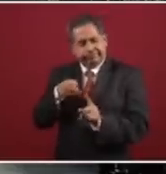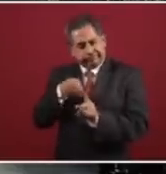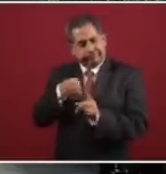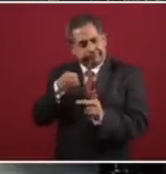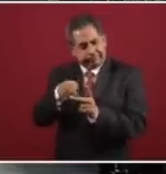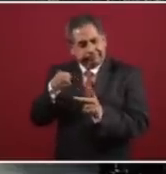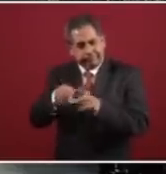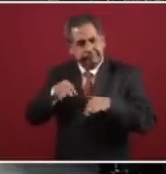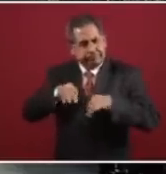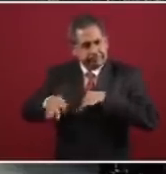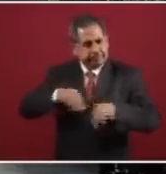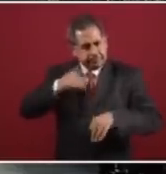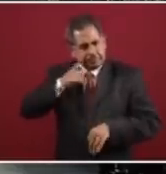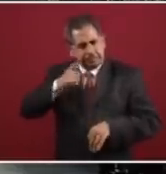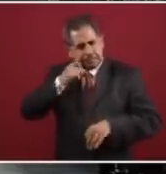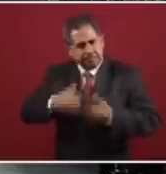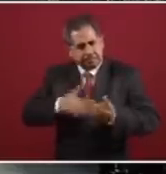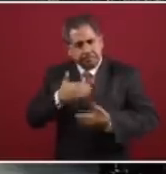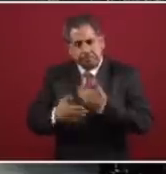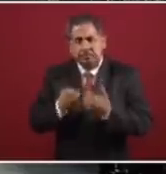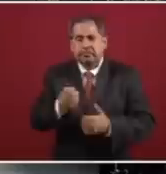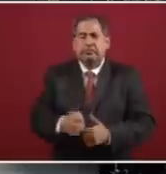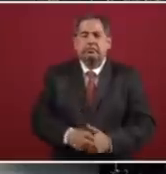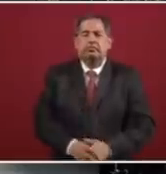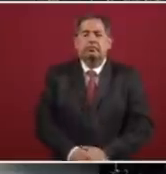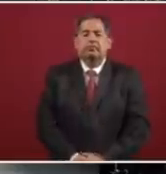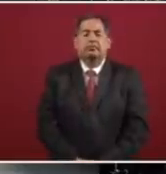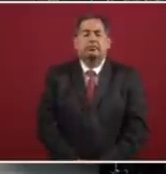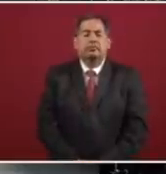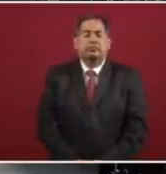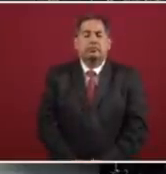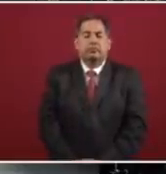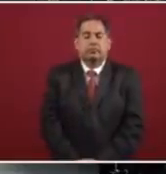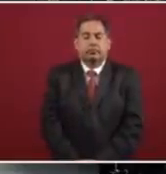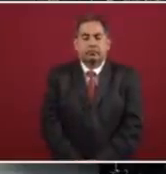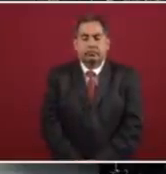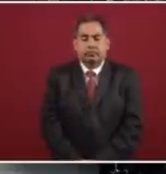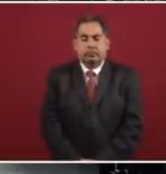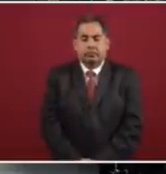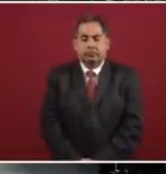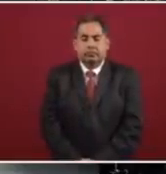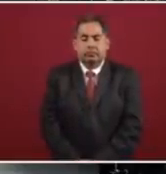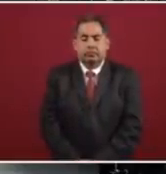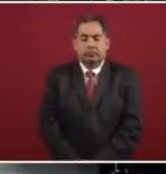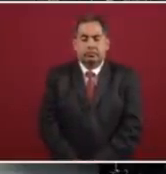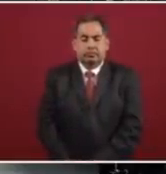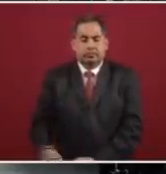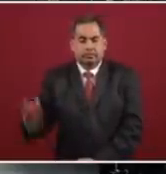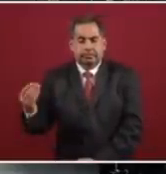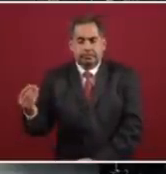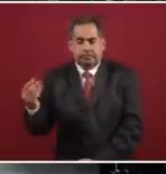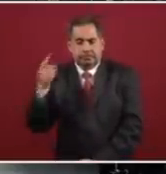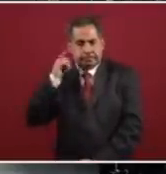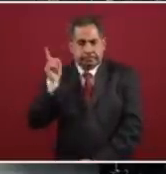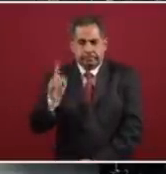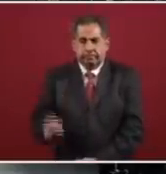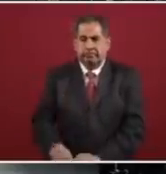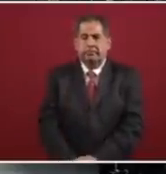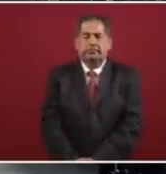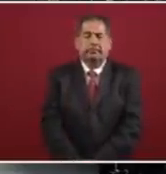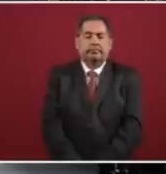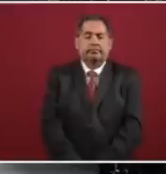estamos trabajando en eso. Estoy de acuerdo con usted, señor presidente. Nada más, no pierde vista, con todo respeto, en caso que sea